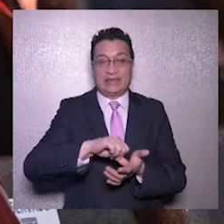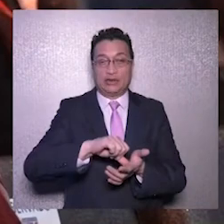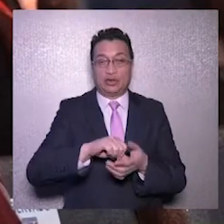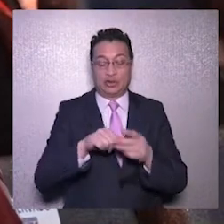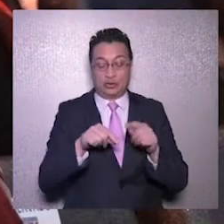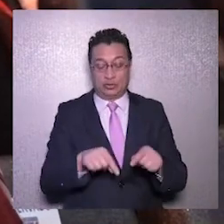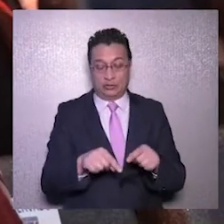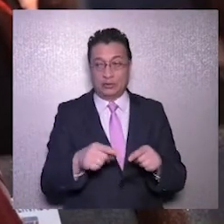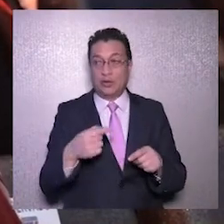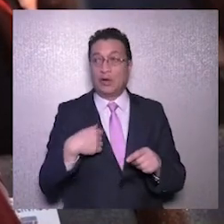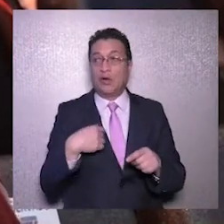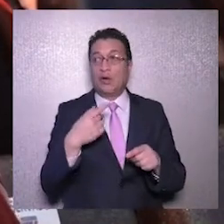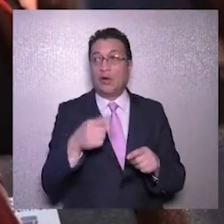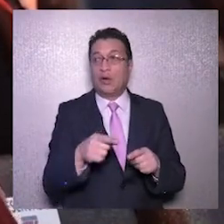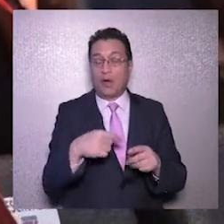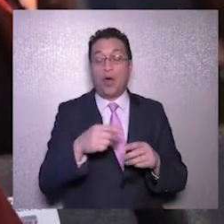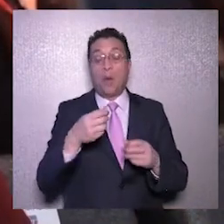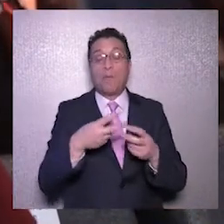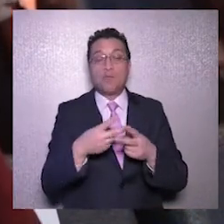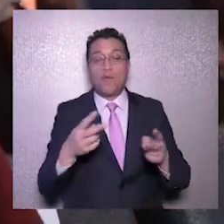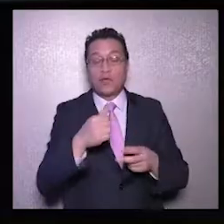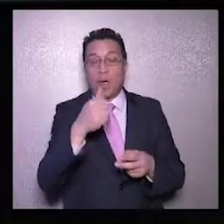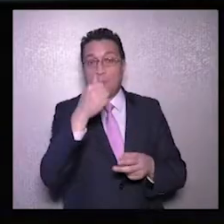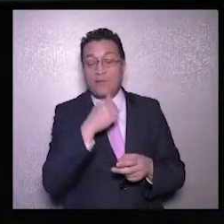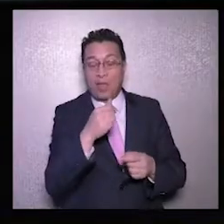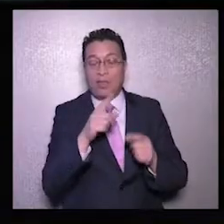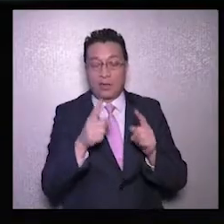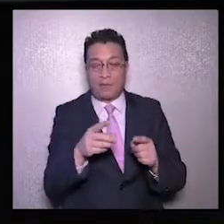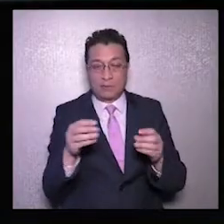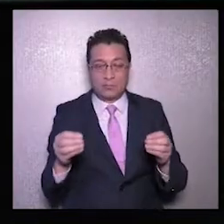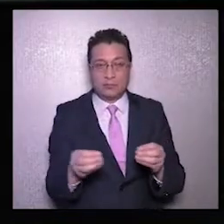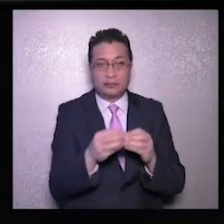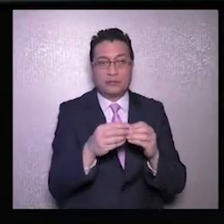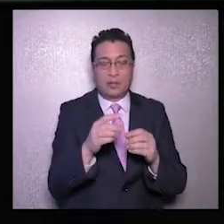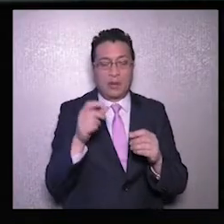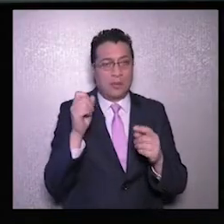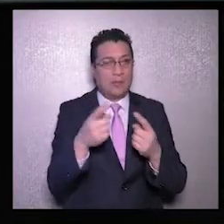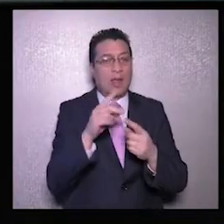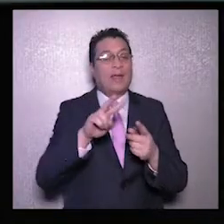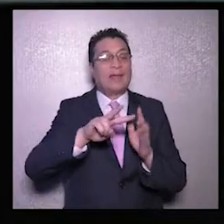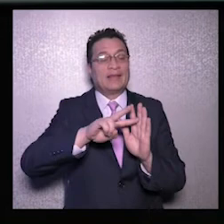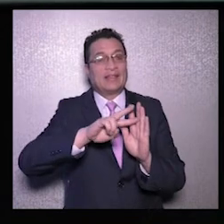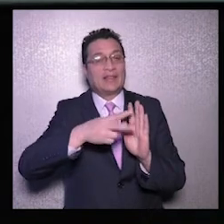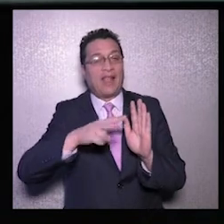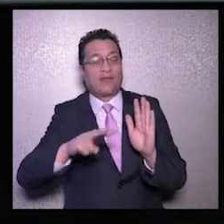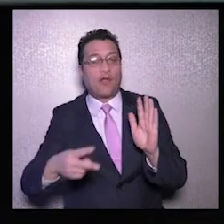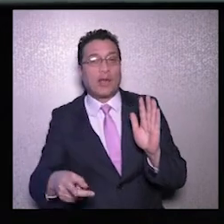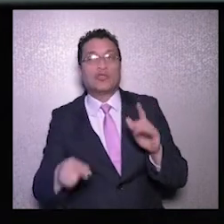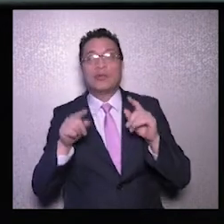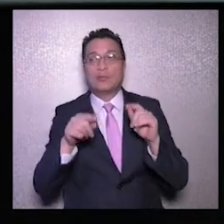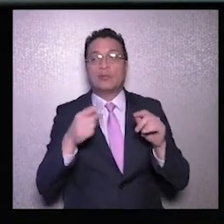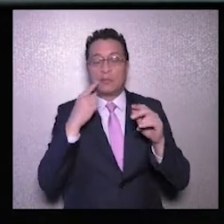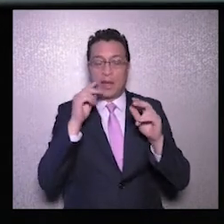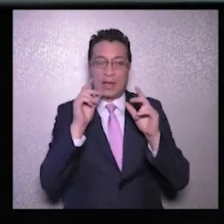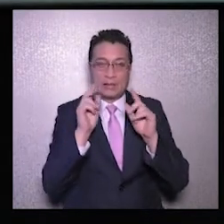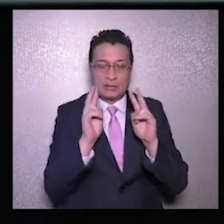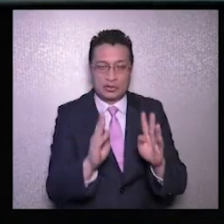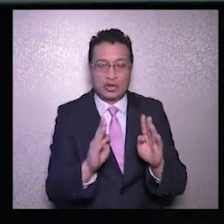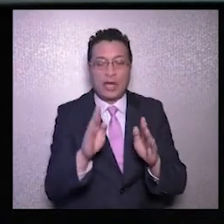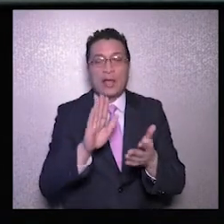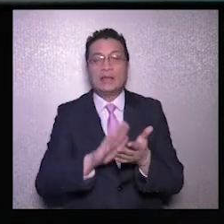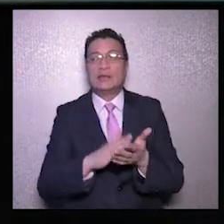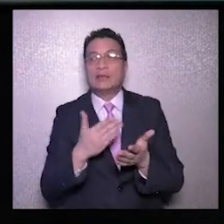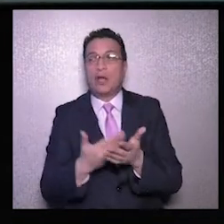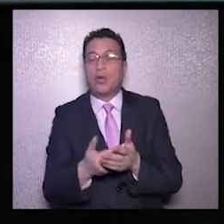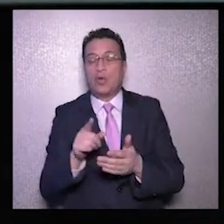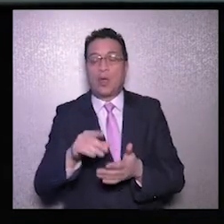como articulador entre público y privado debiese ser un eje principal en esta transformación de la atención de salud